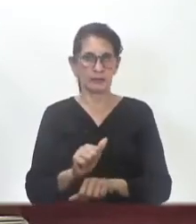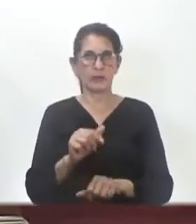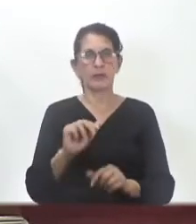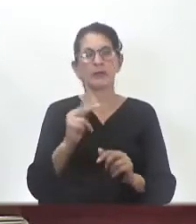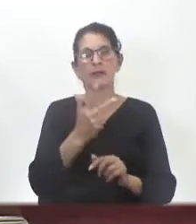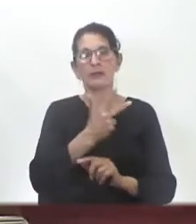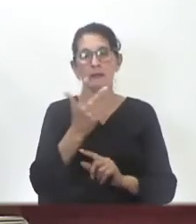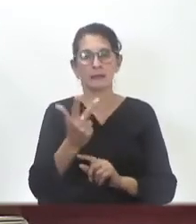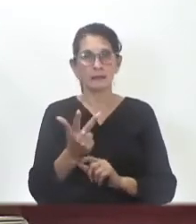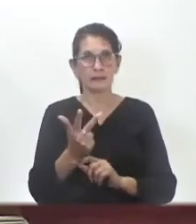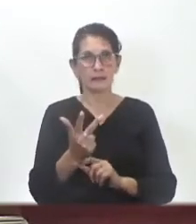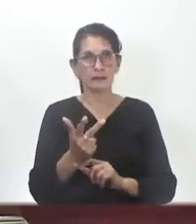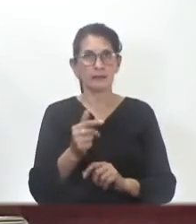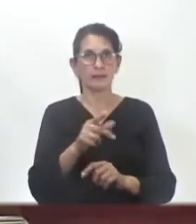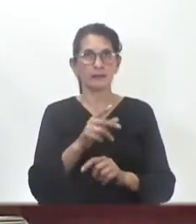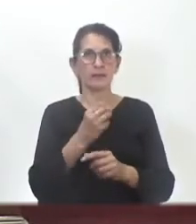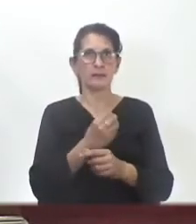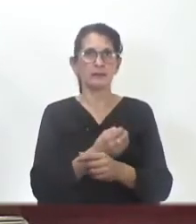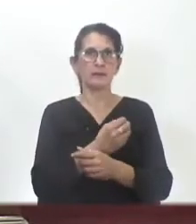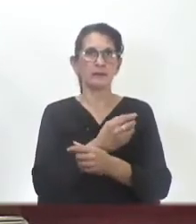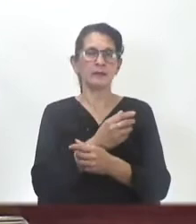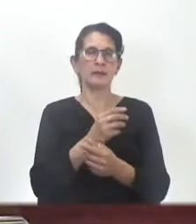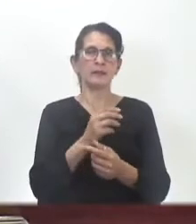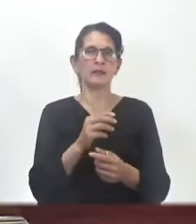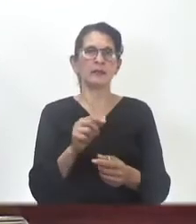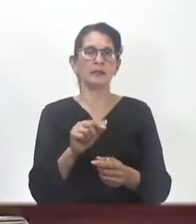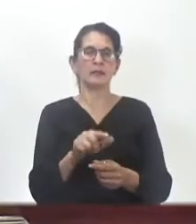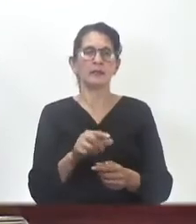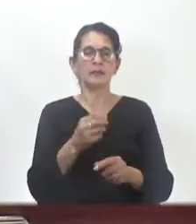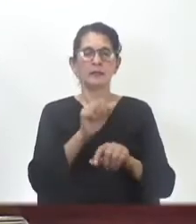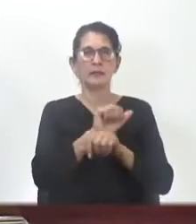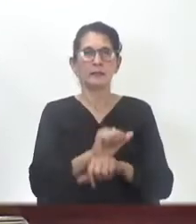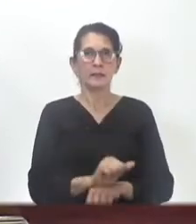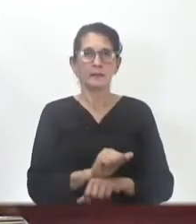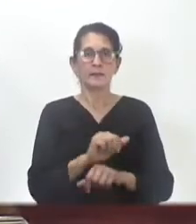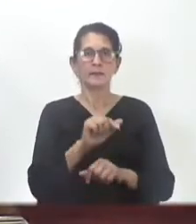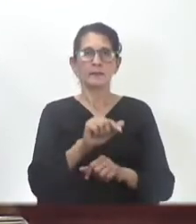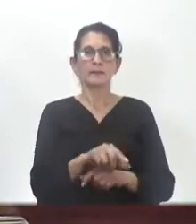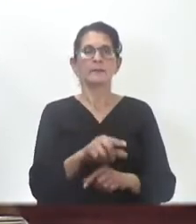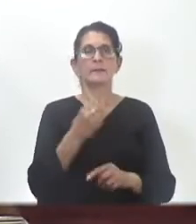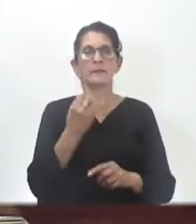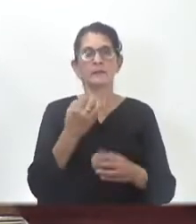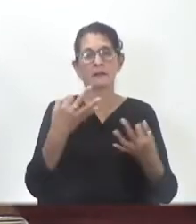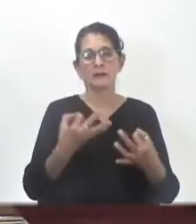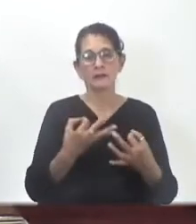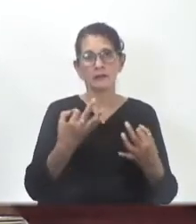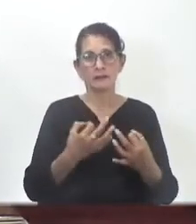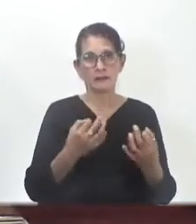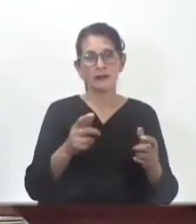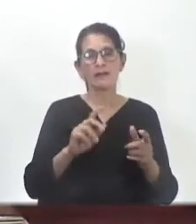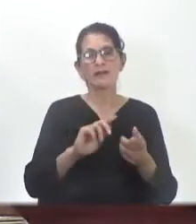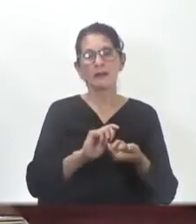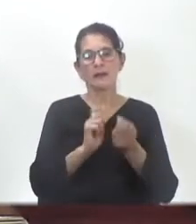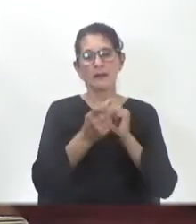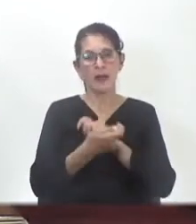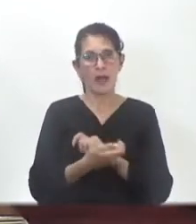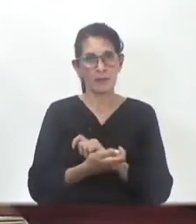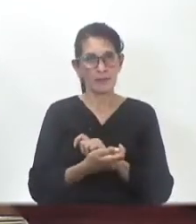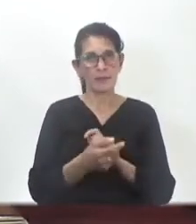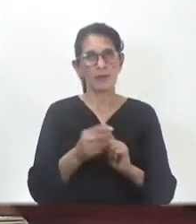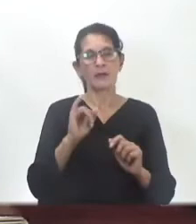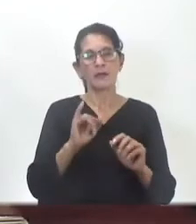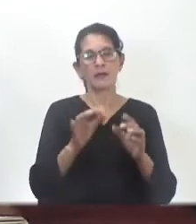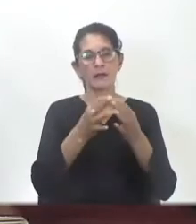régimen penitenciario consistirá de un tratamiento cuya finalidad esencial será la reforma y la